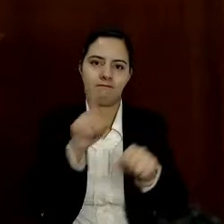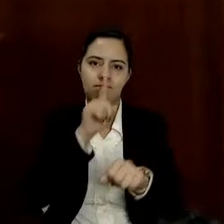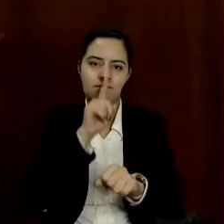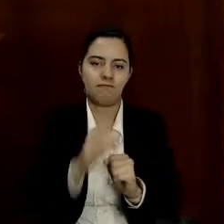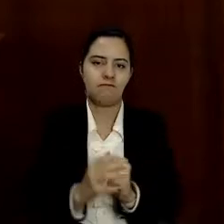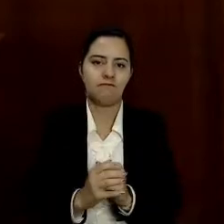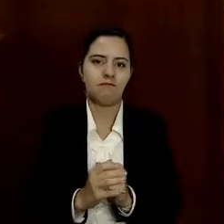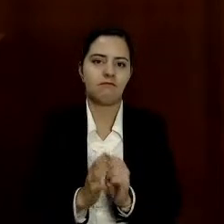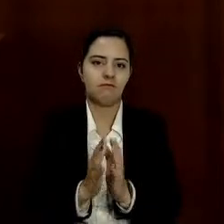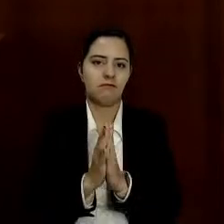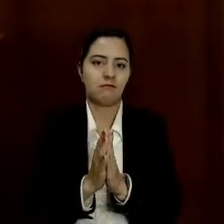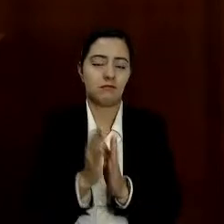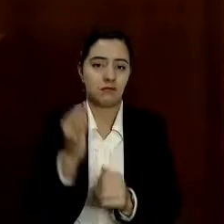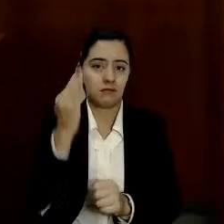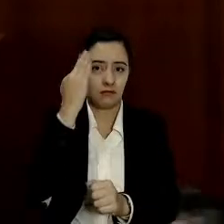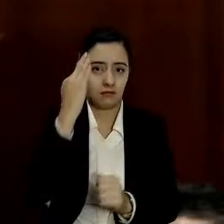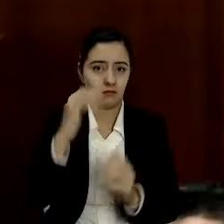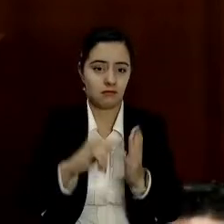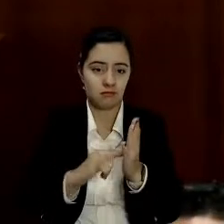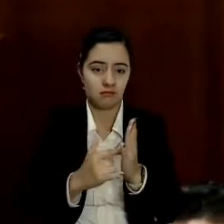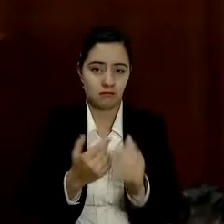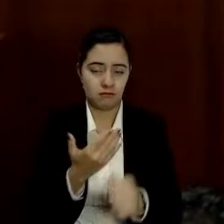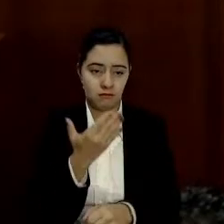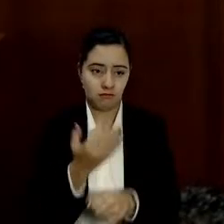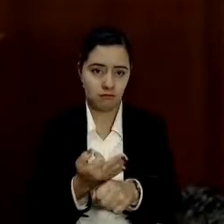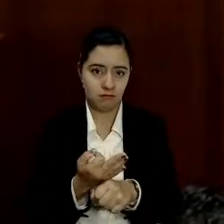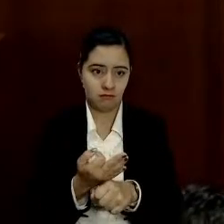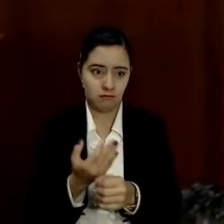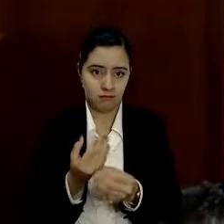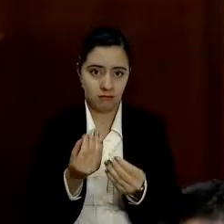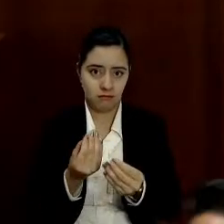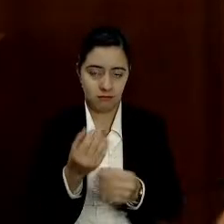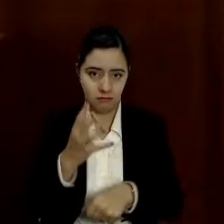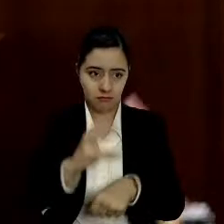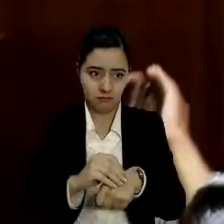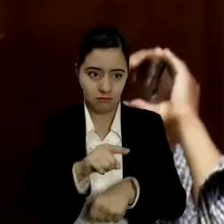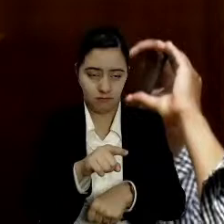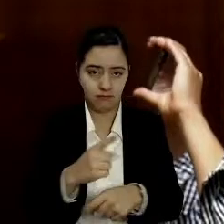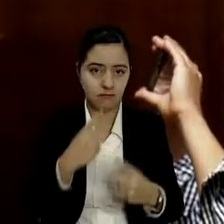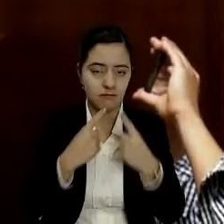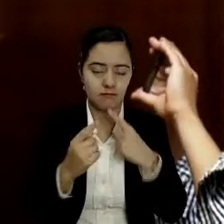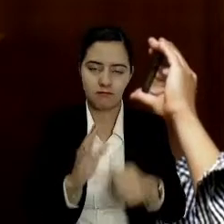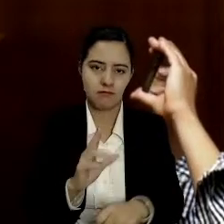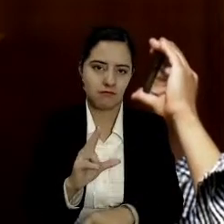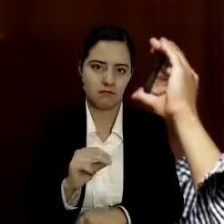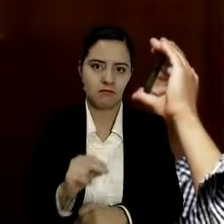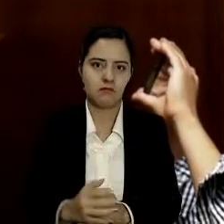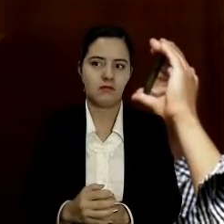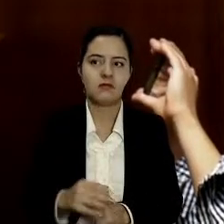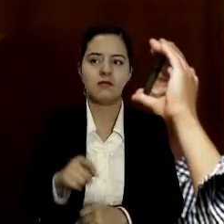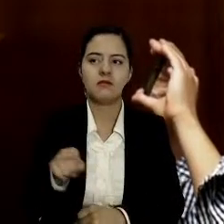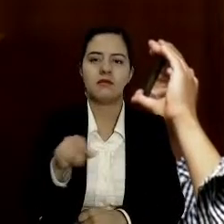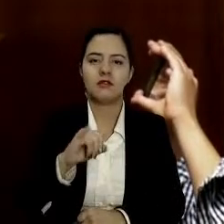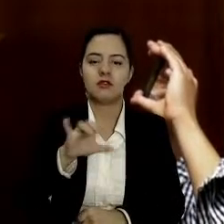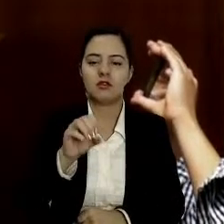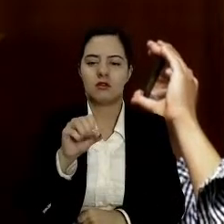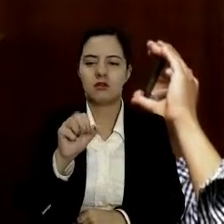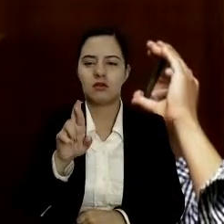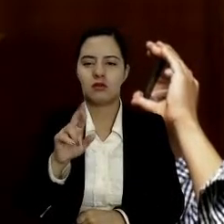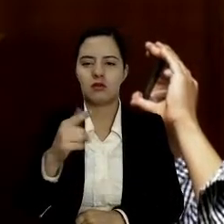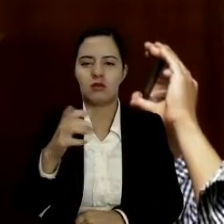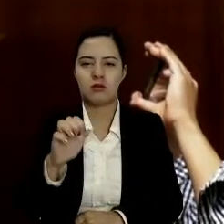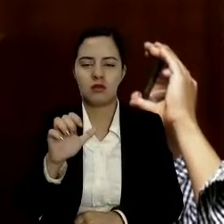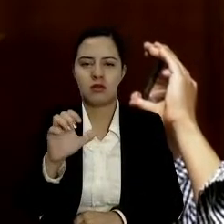del temporizador para nadie. Hubiera sido... Y desvíos de su Continúe, antecesor, Jorge Olvera, y de su